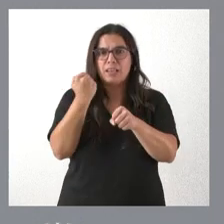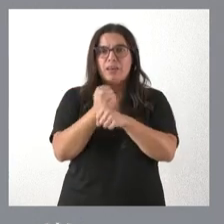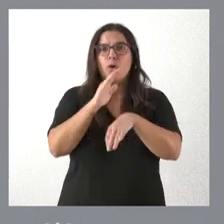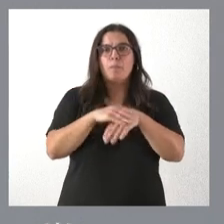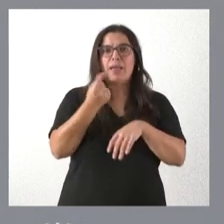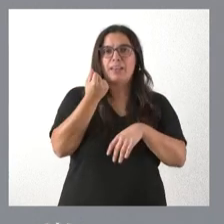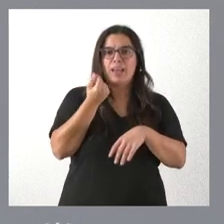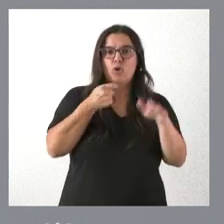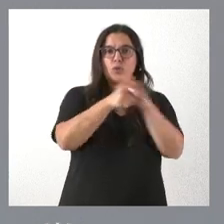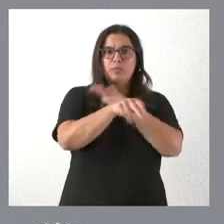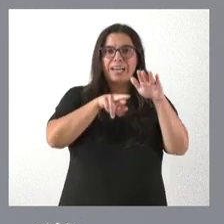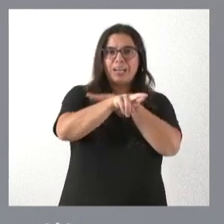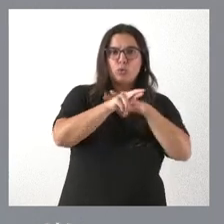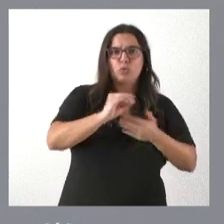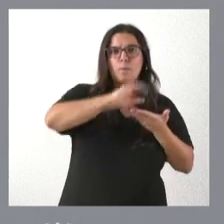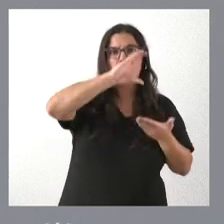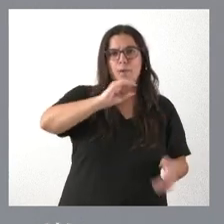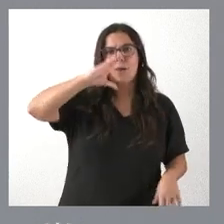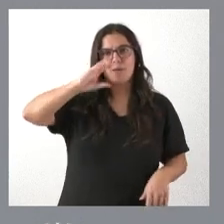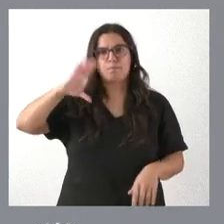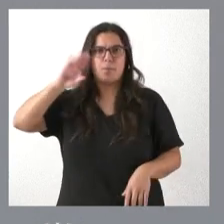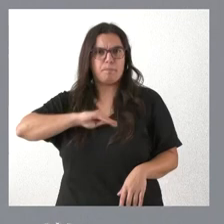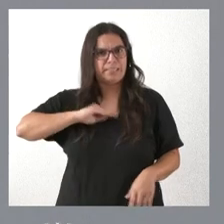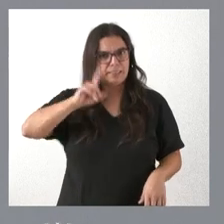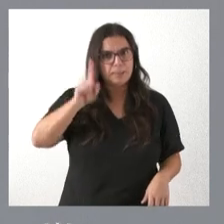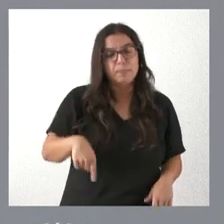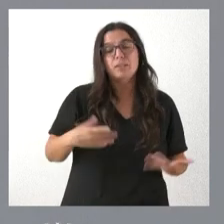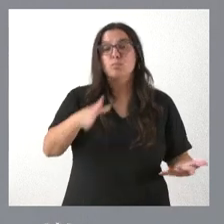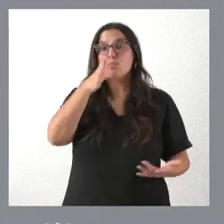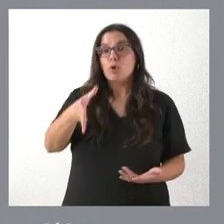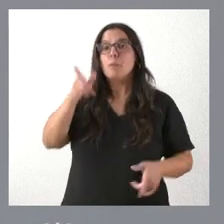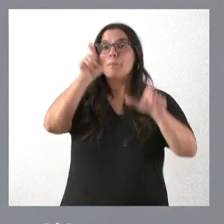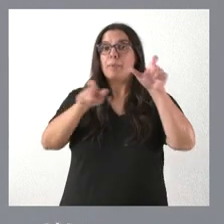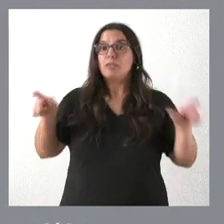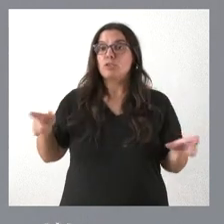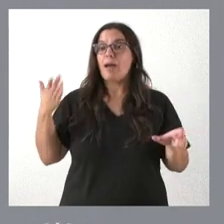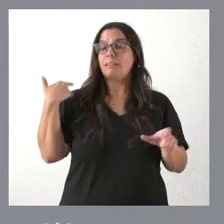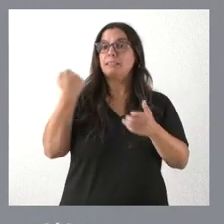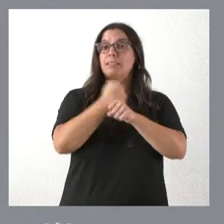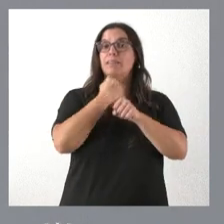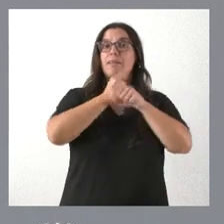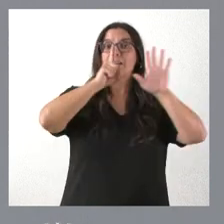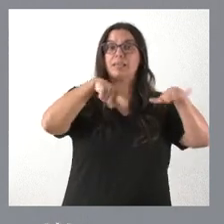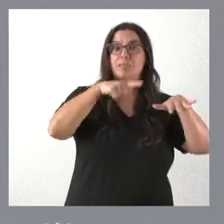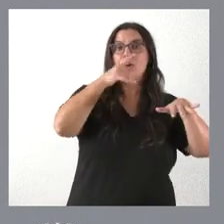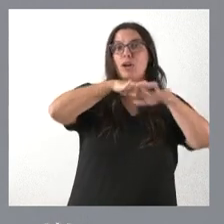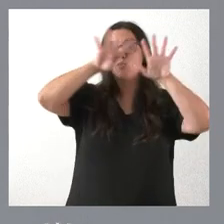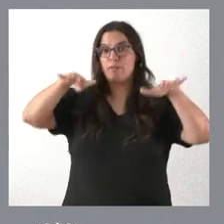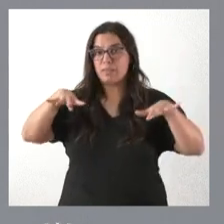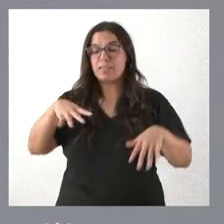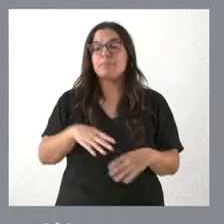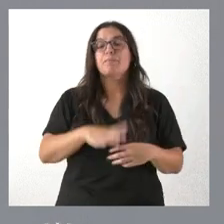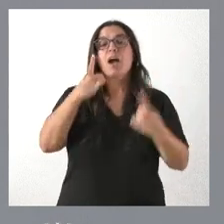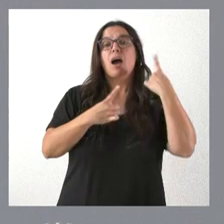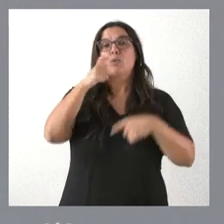cantidades y dotaciones que teníamos hasta el momento presente que han crecido de forma muy importante y eso es porque personas que trabajaban seis meses han pasado nueve meses personas que a lo mejor